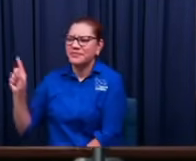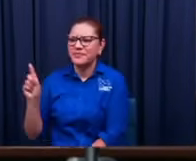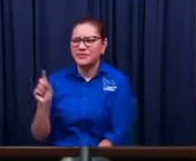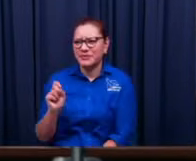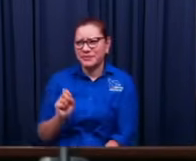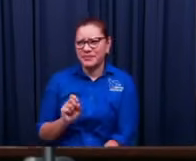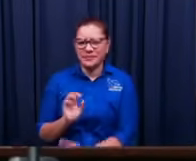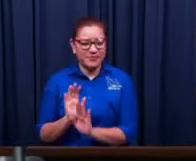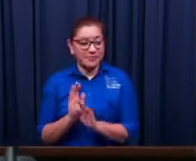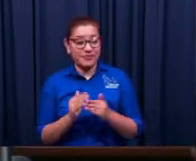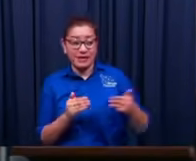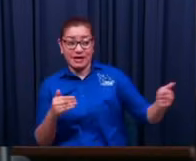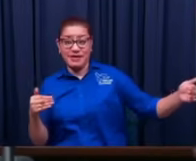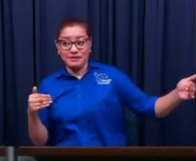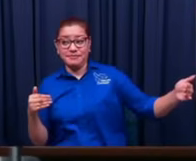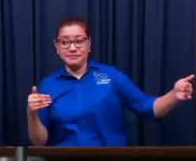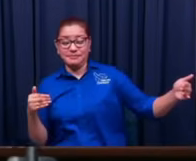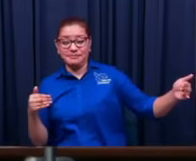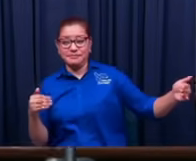Ay,